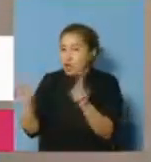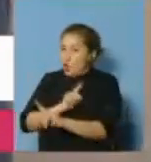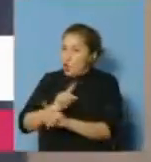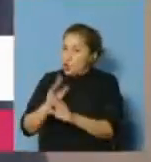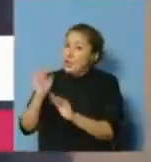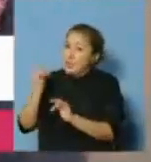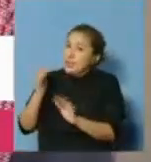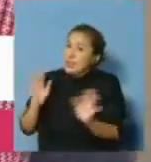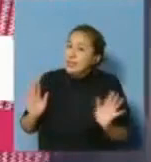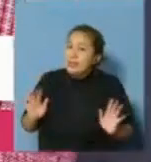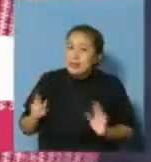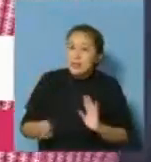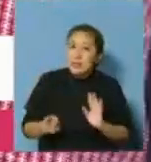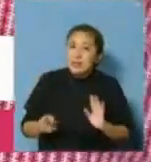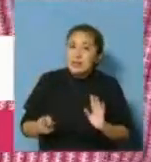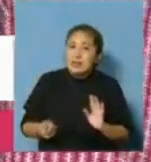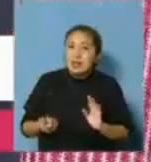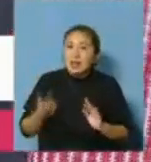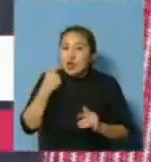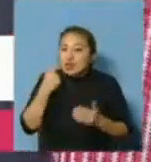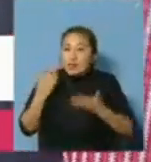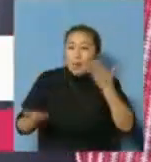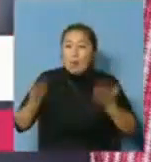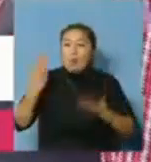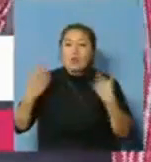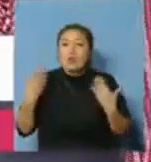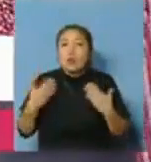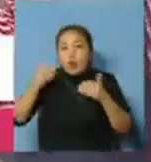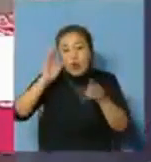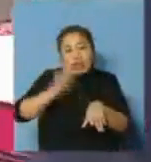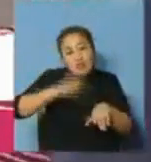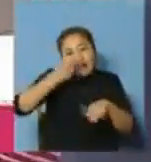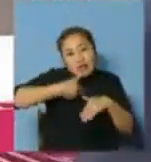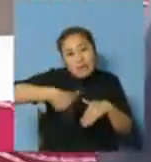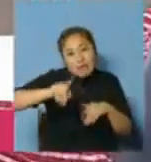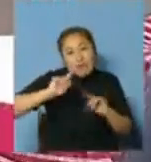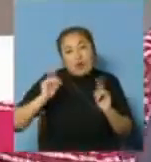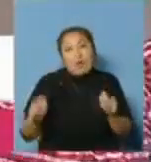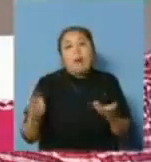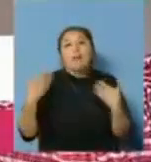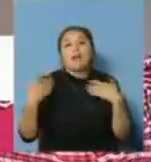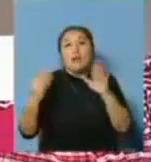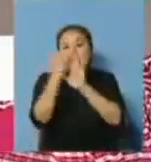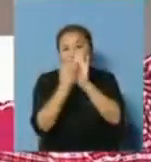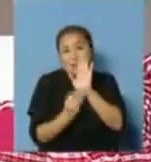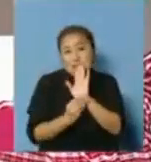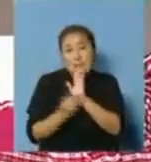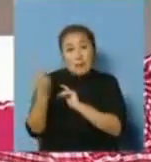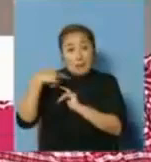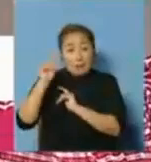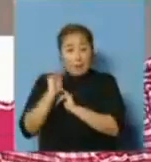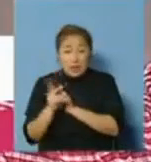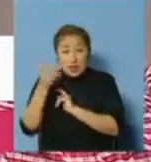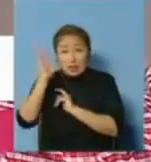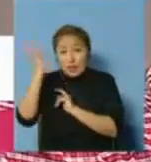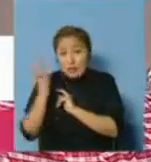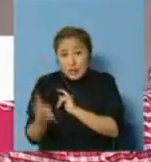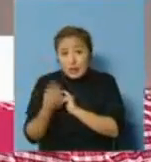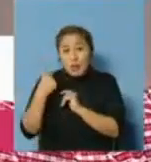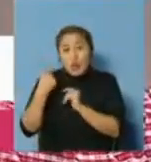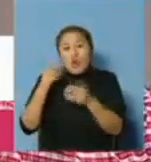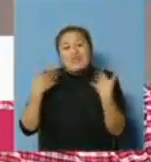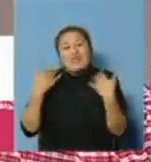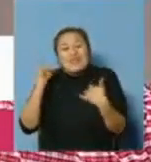lo que estamos evaluando la posición a prórroga pero la que creemos que no sabemos si la